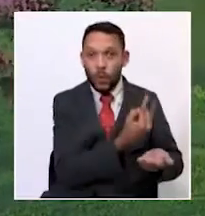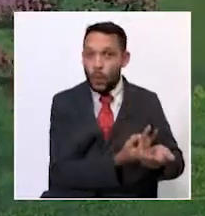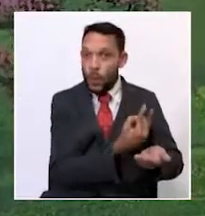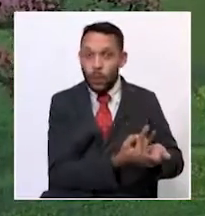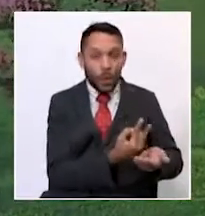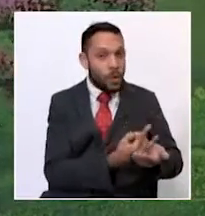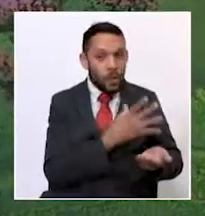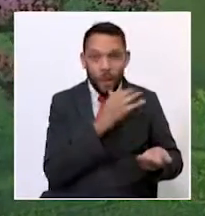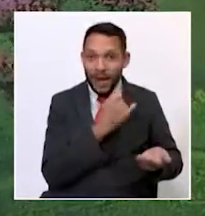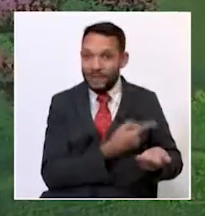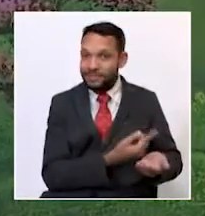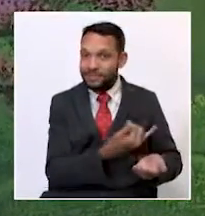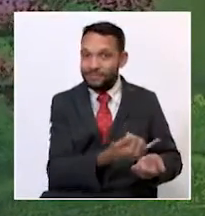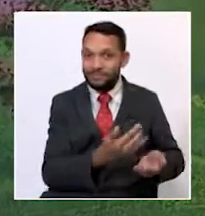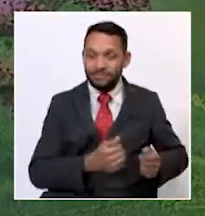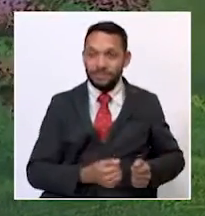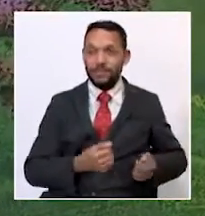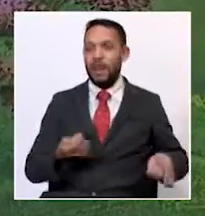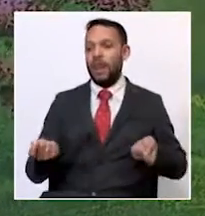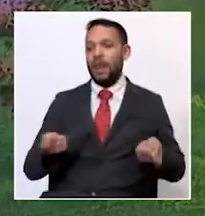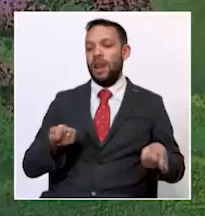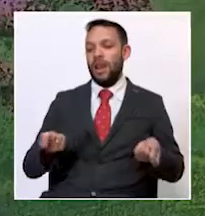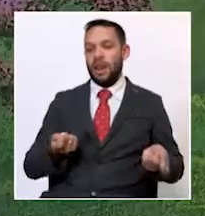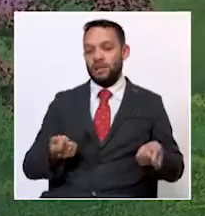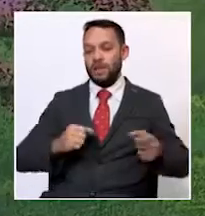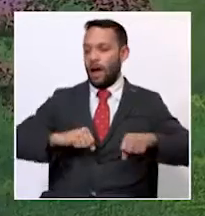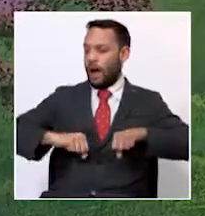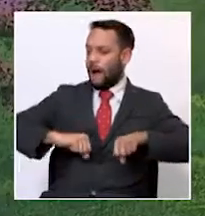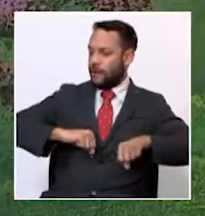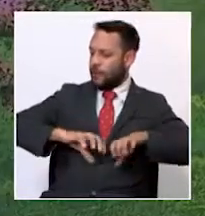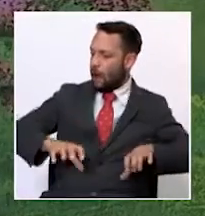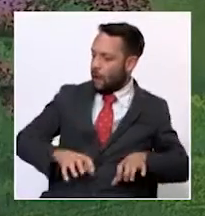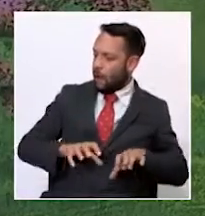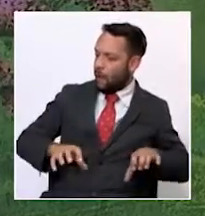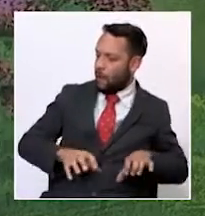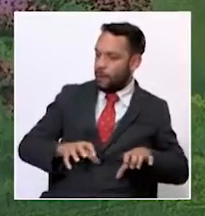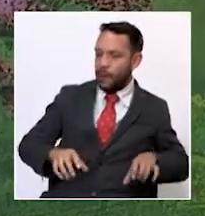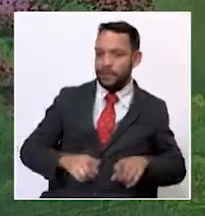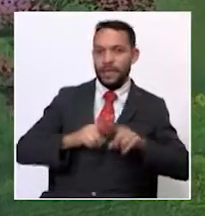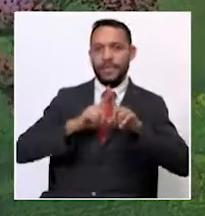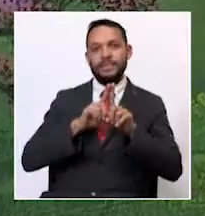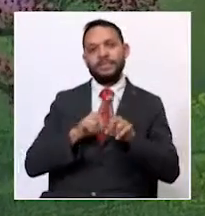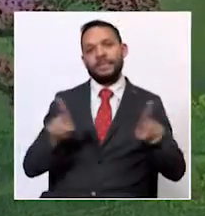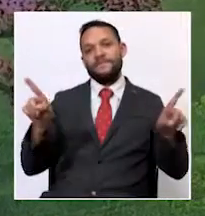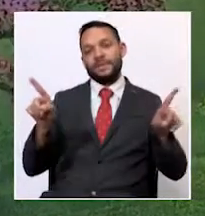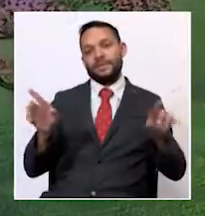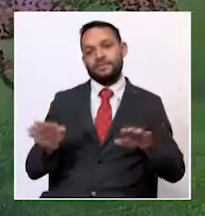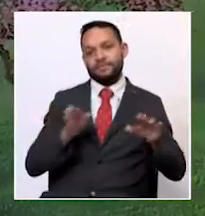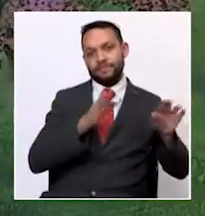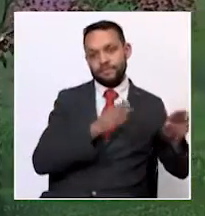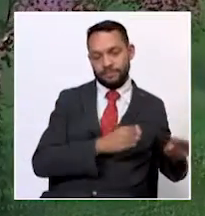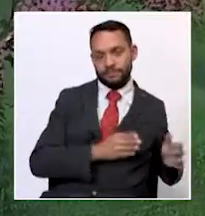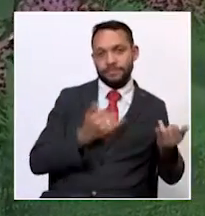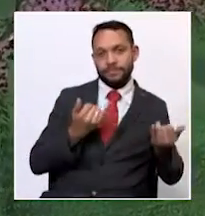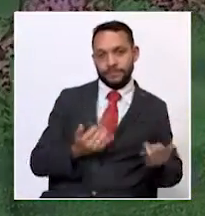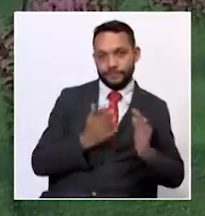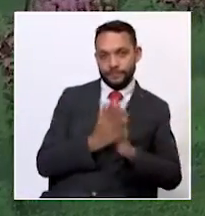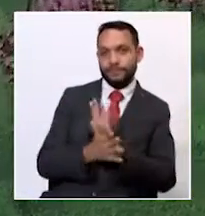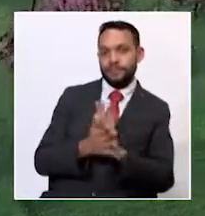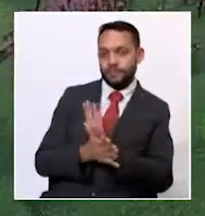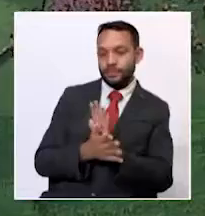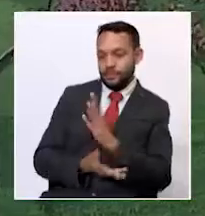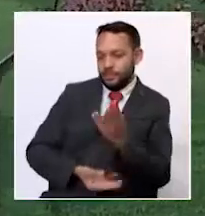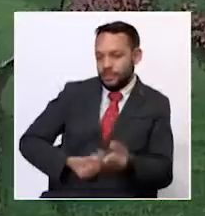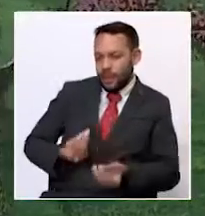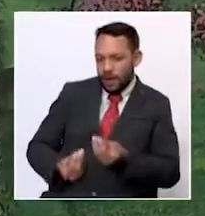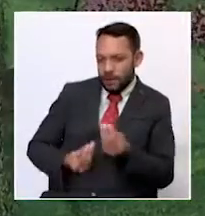el estado de movimiento cambia totalmente cuando uno está en el agua. Por eso es muy importante que ustedes estén pendientes y porque